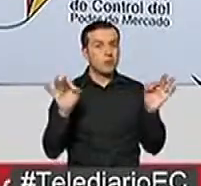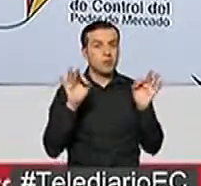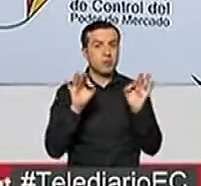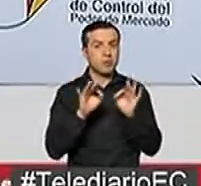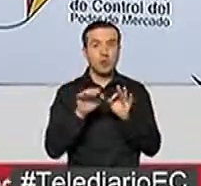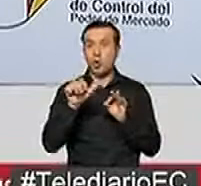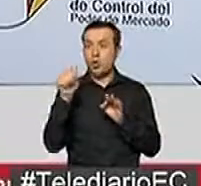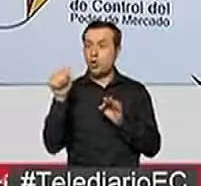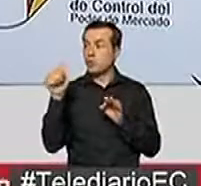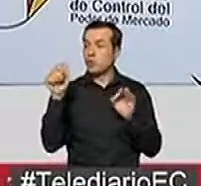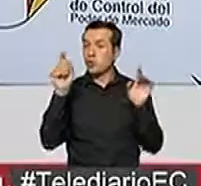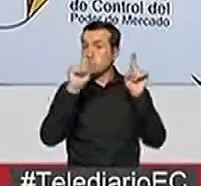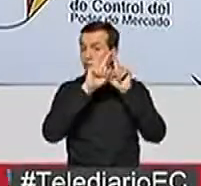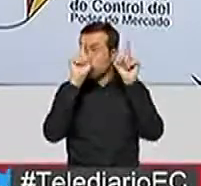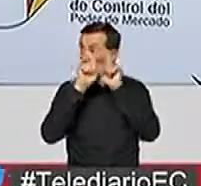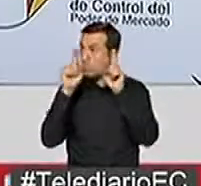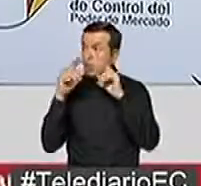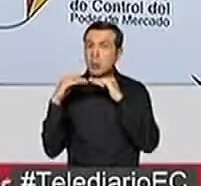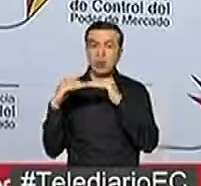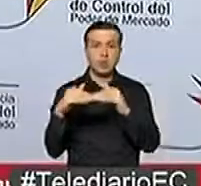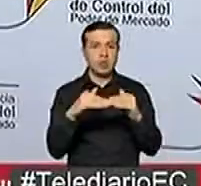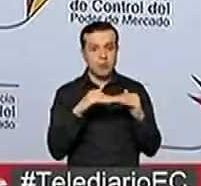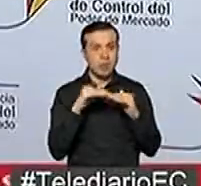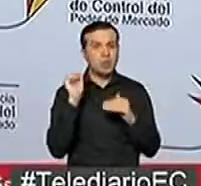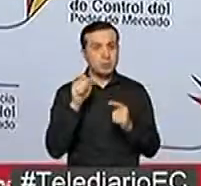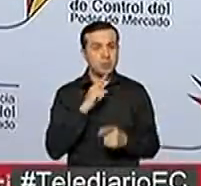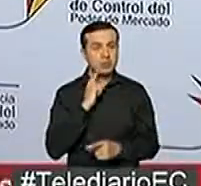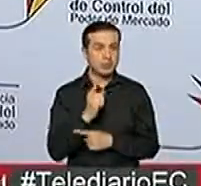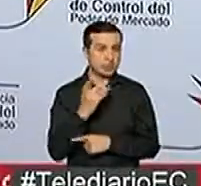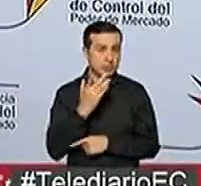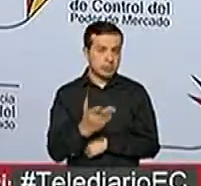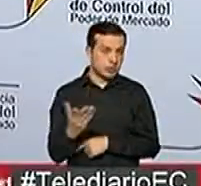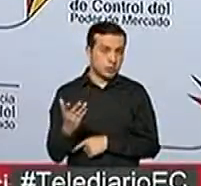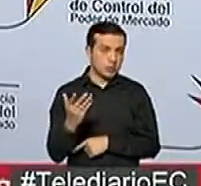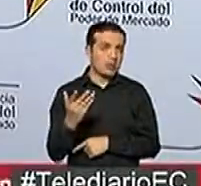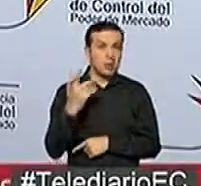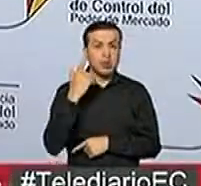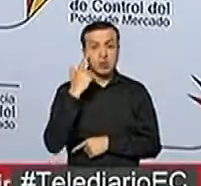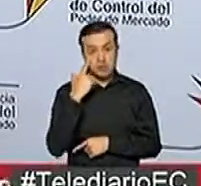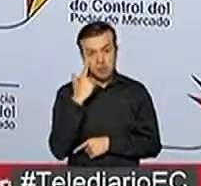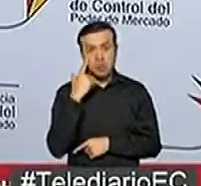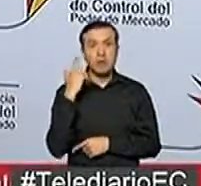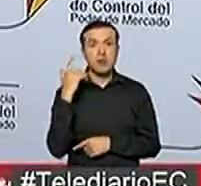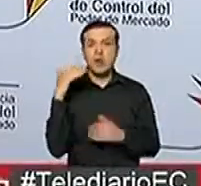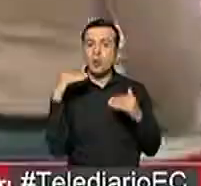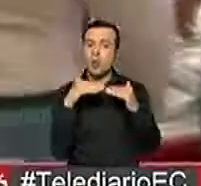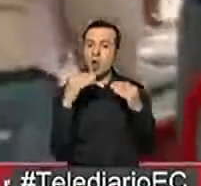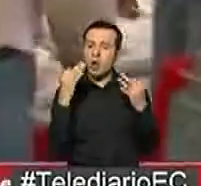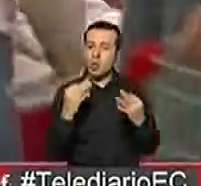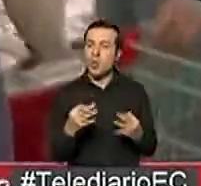otros productores, los competidores, porque les permite poder competir en condiciones